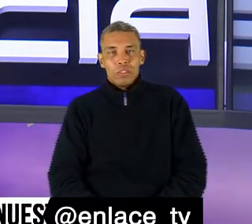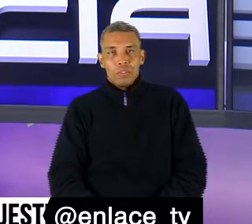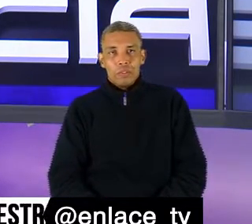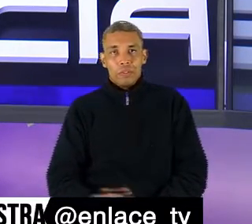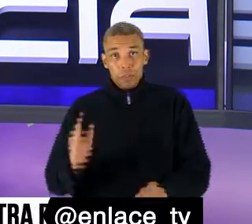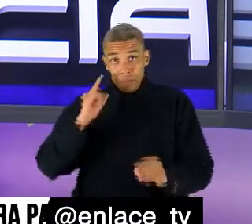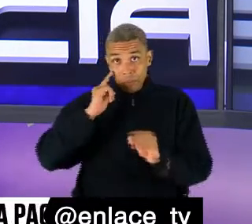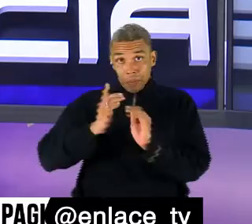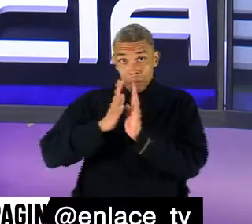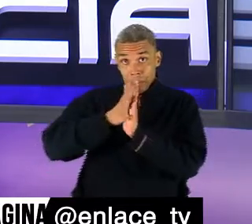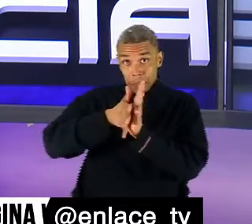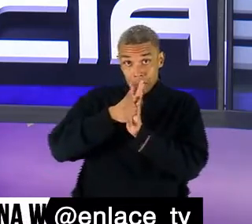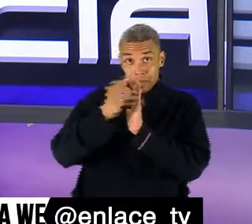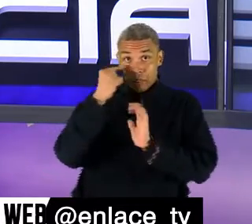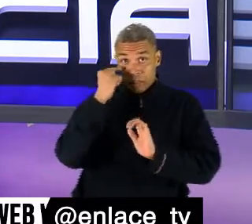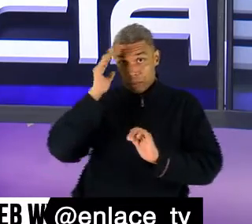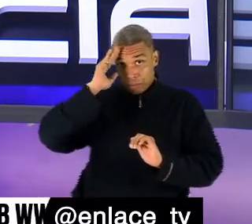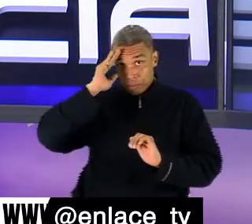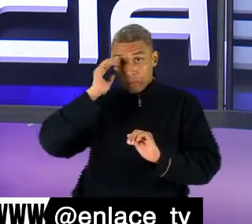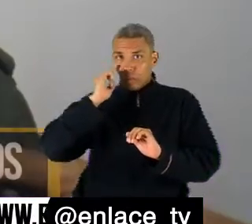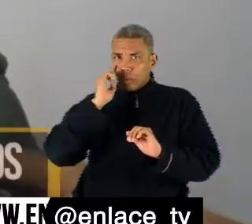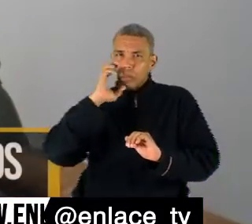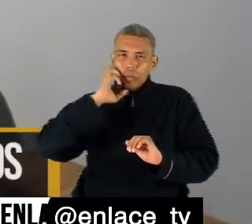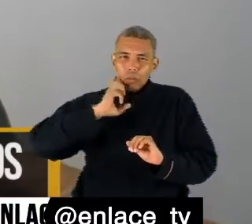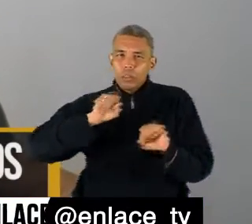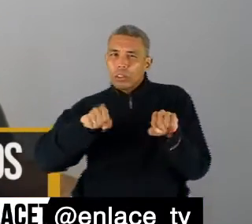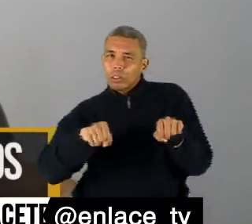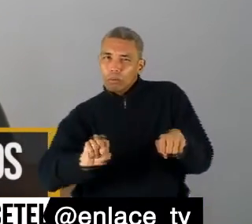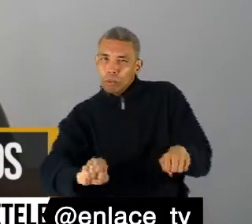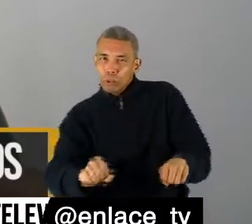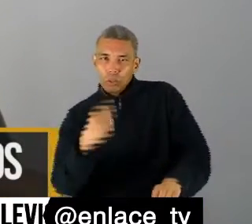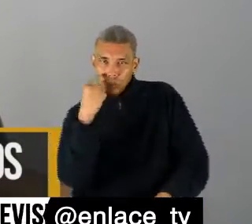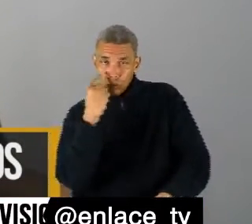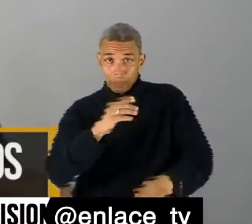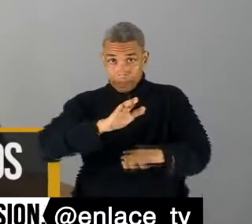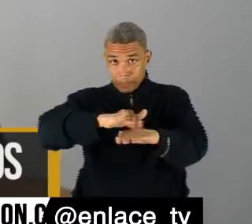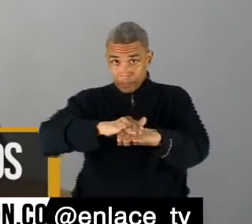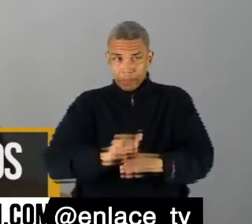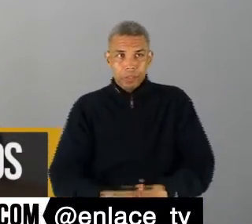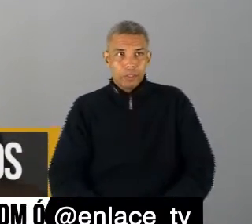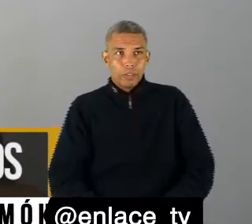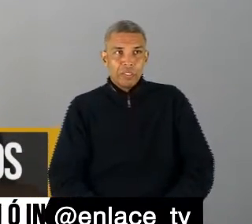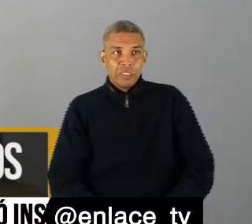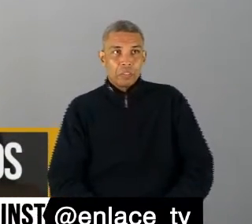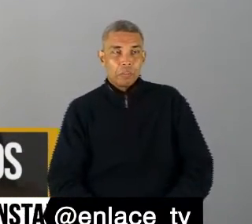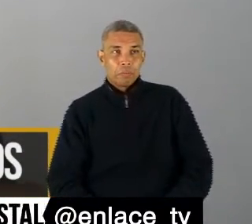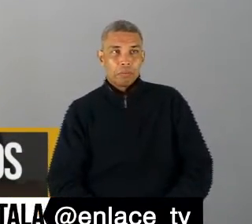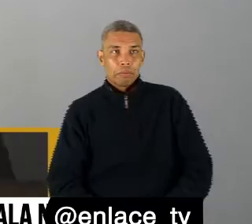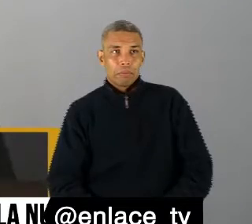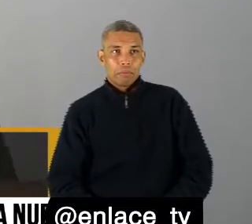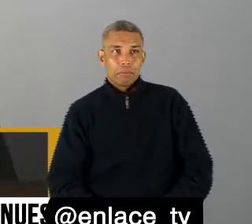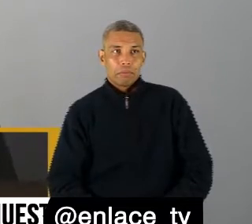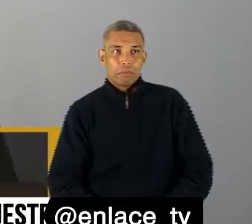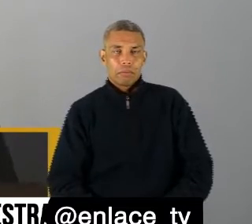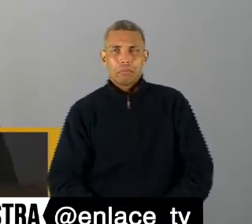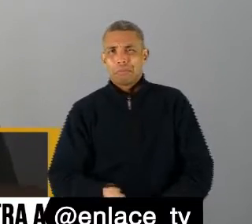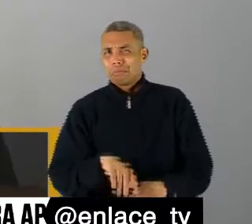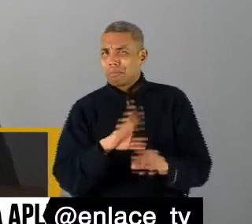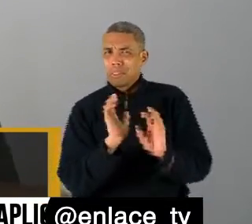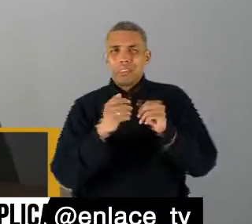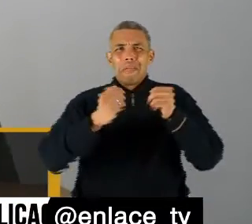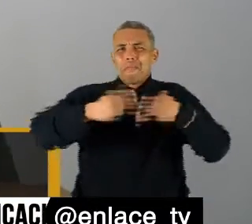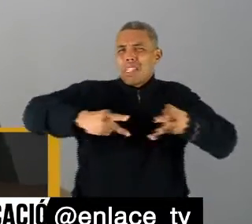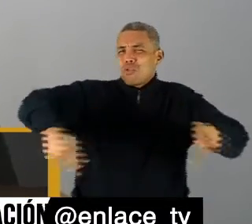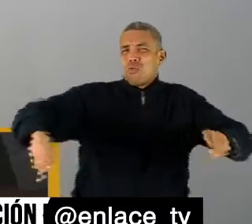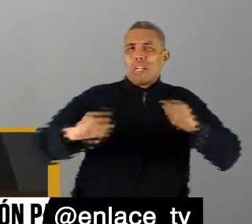las siguientes recomendaciones. Precisamente hemos desarrollado campañas en diferentes sitios de aglomeración, especialmente